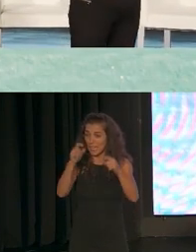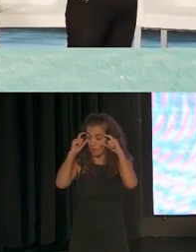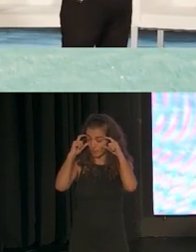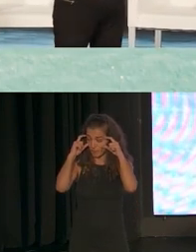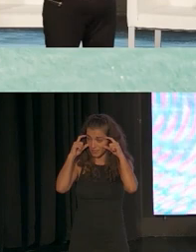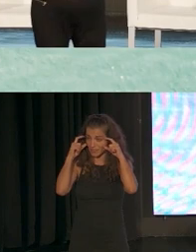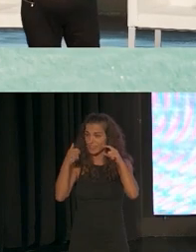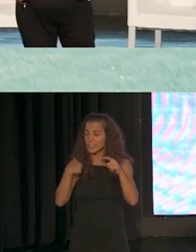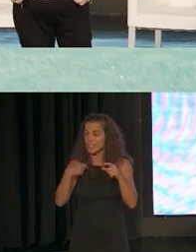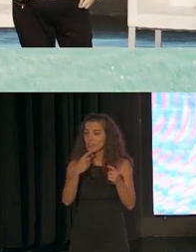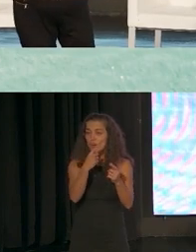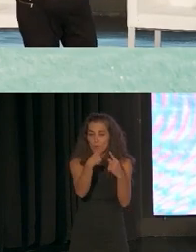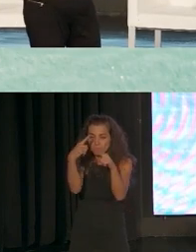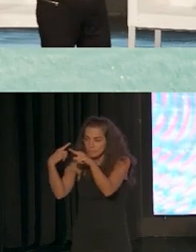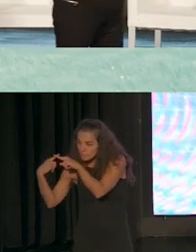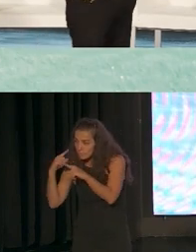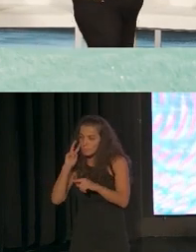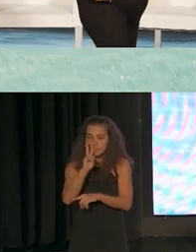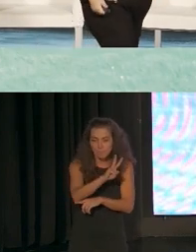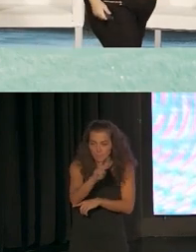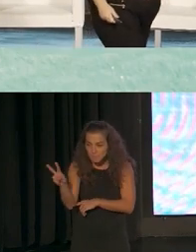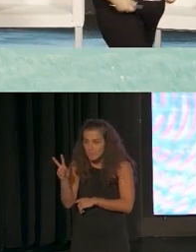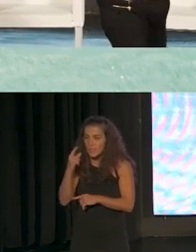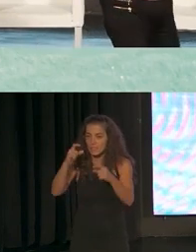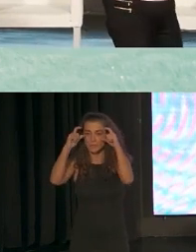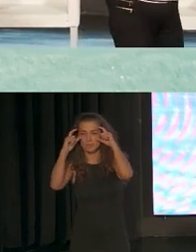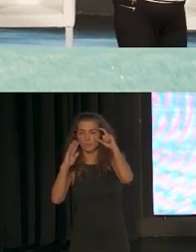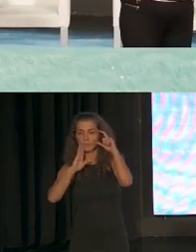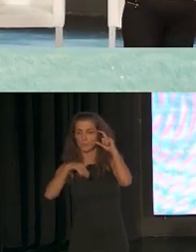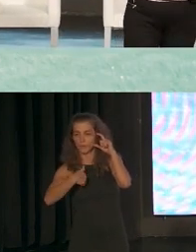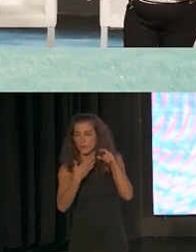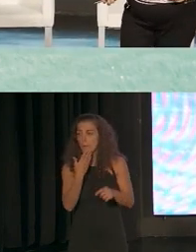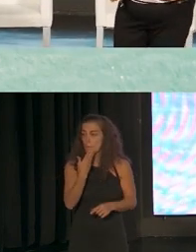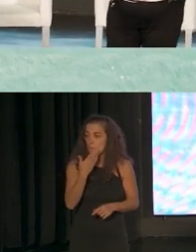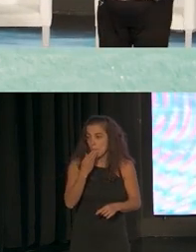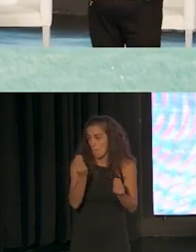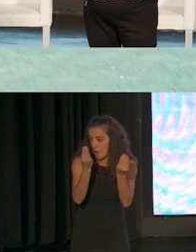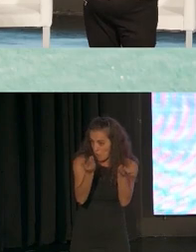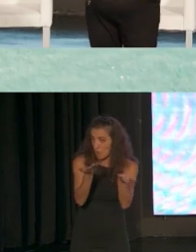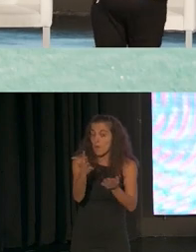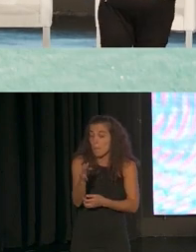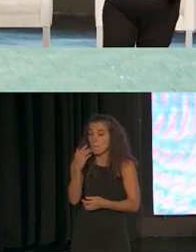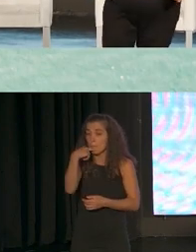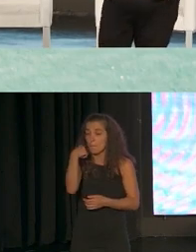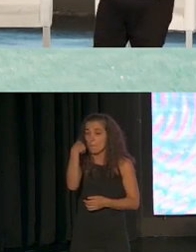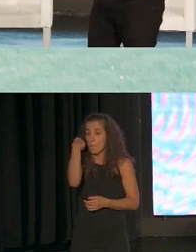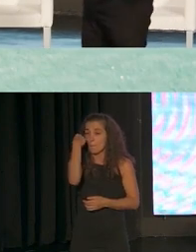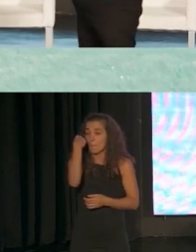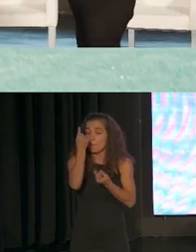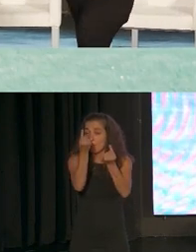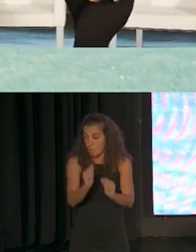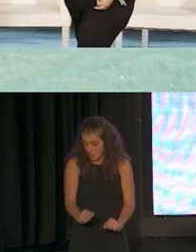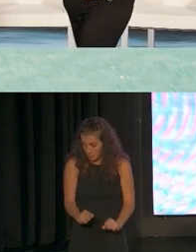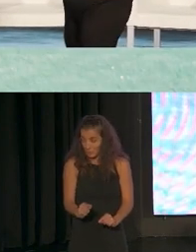vi varios modelos vi cuál me quedaba mejor vi cuál se se adecuaba más a mi